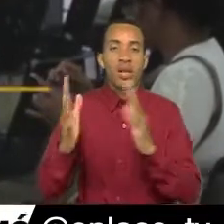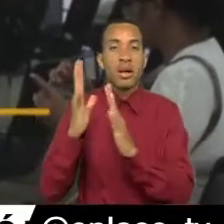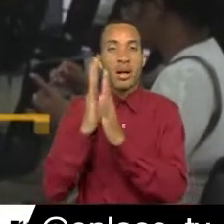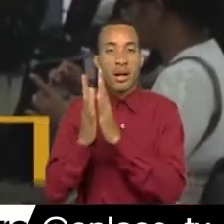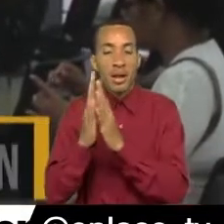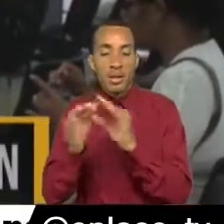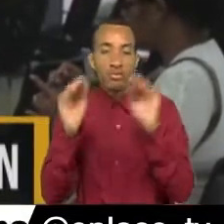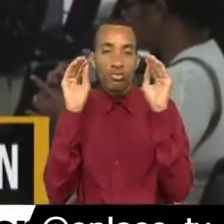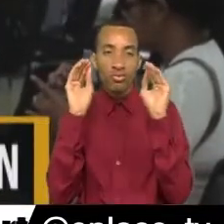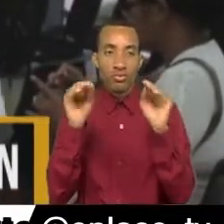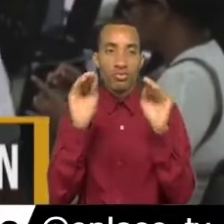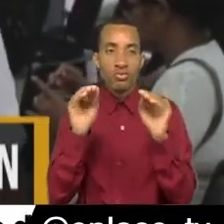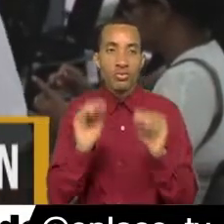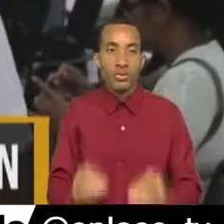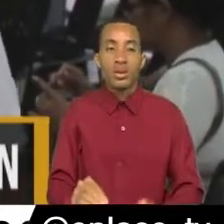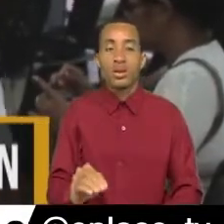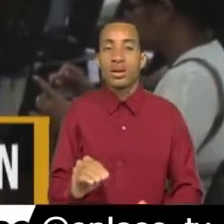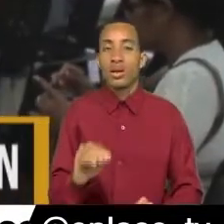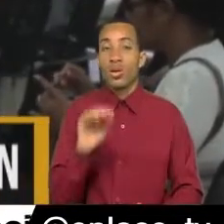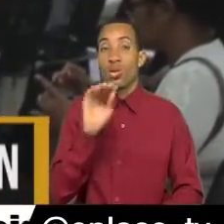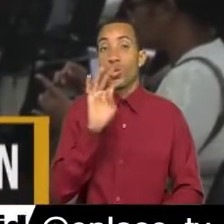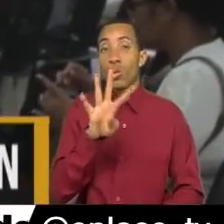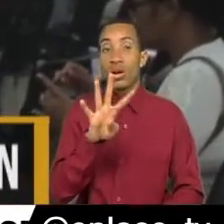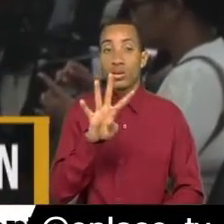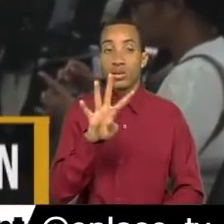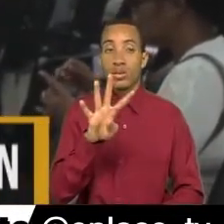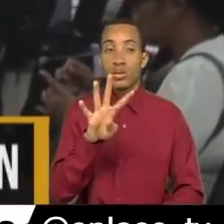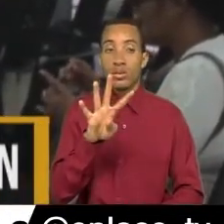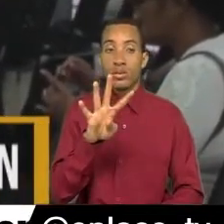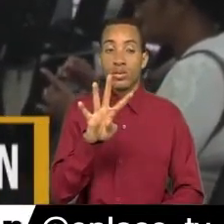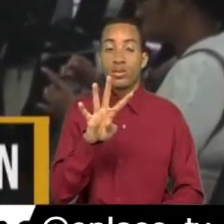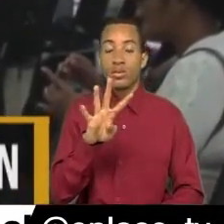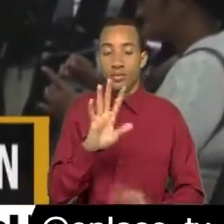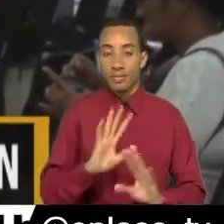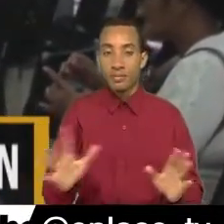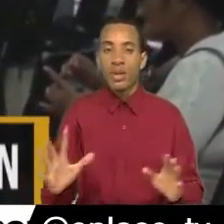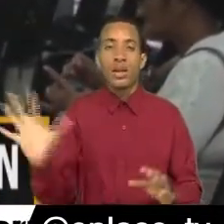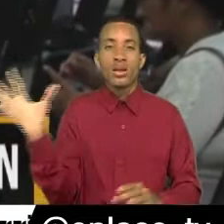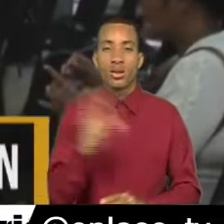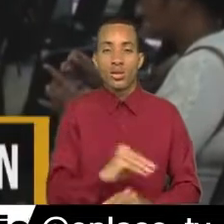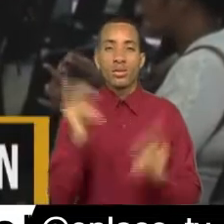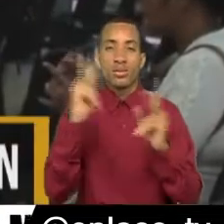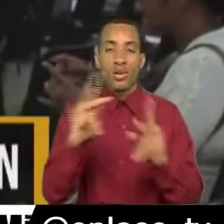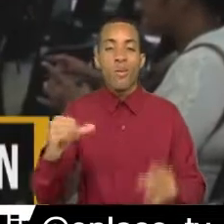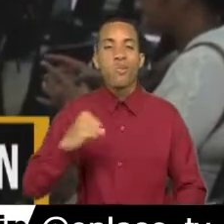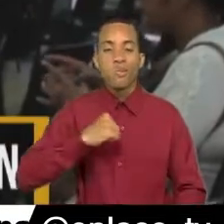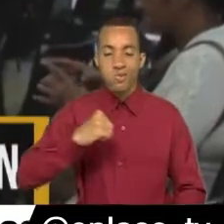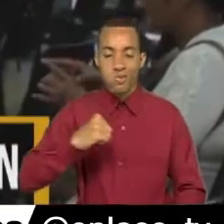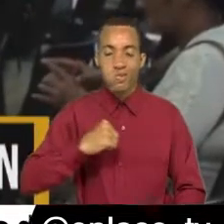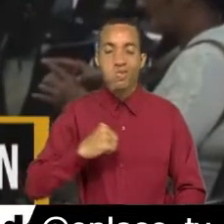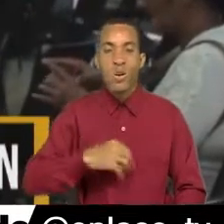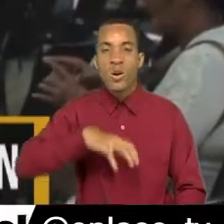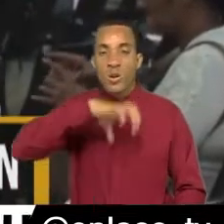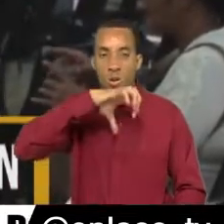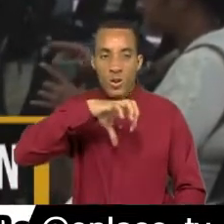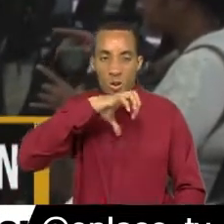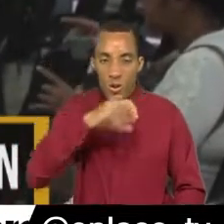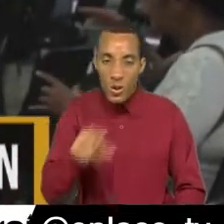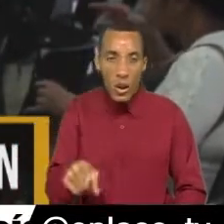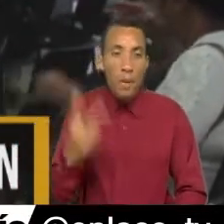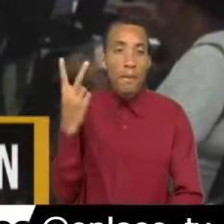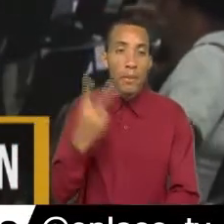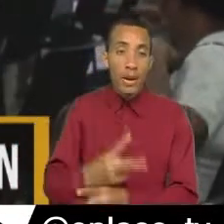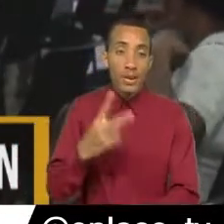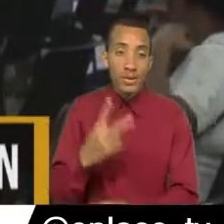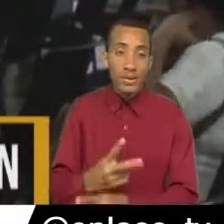en total 4 que se estuvieron realizando en el día de hoy, a todas esas personas que tienen perros de razas potencialmente